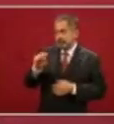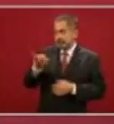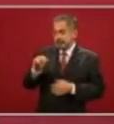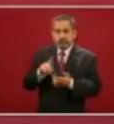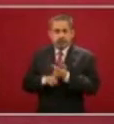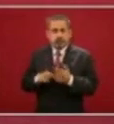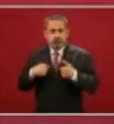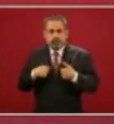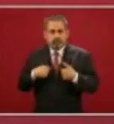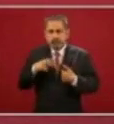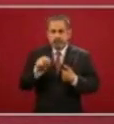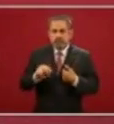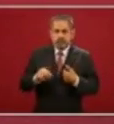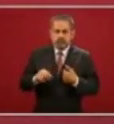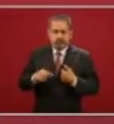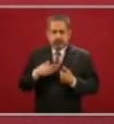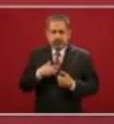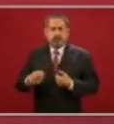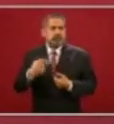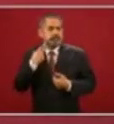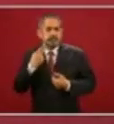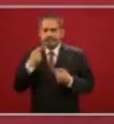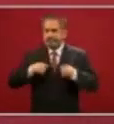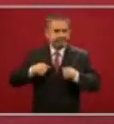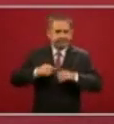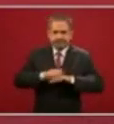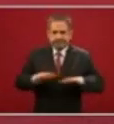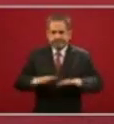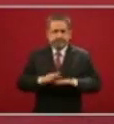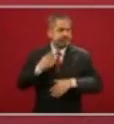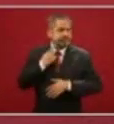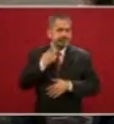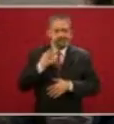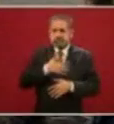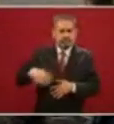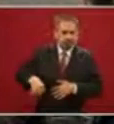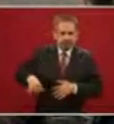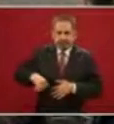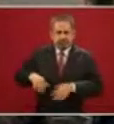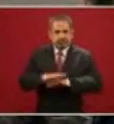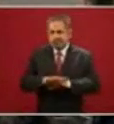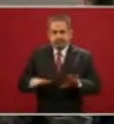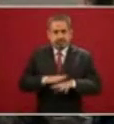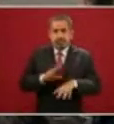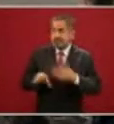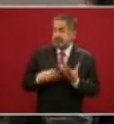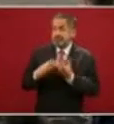no se me trate de llevar a la esfera política, la cual no me interesa ni tengo ningún papel que jugar en